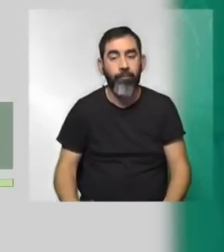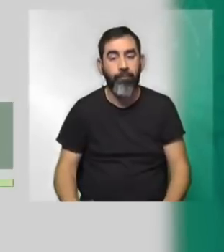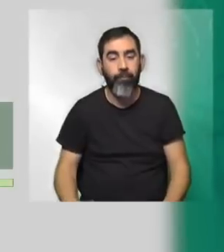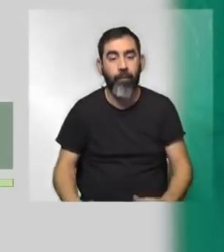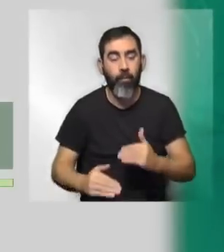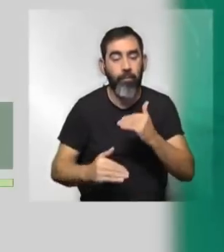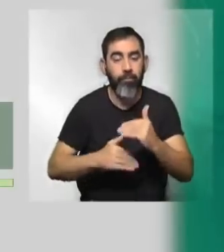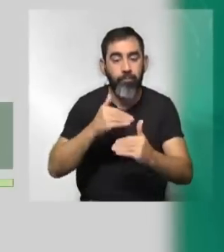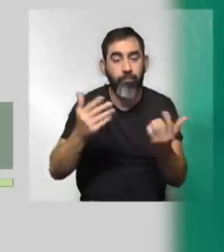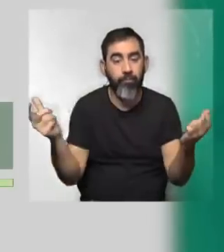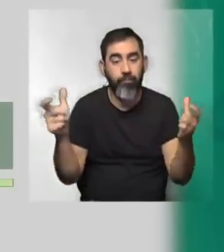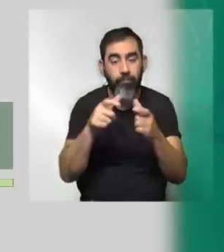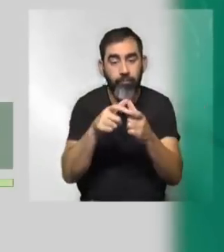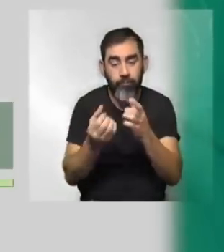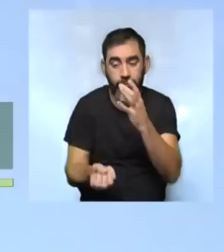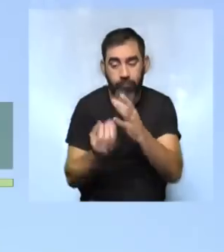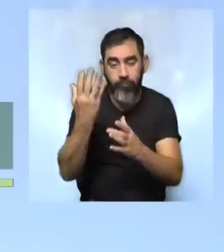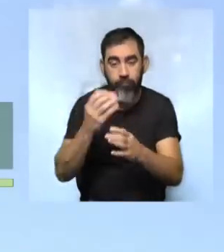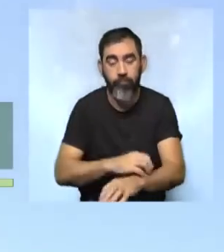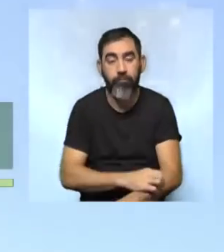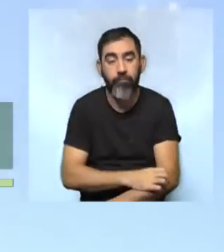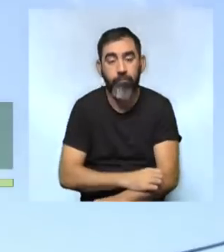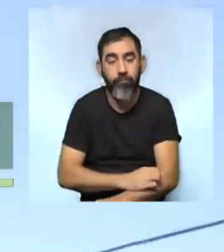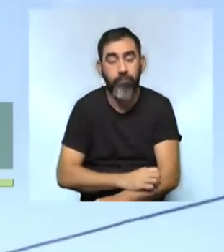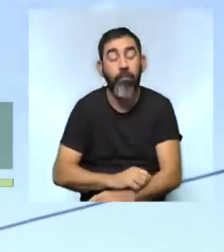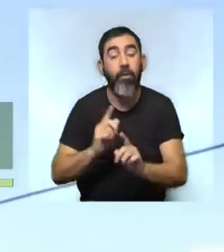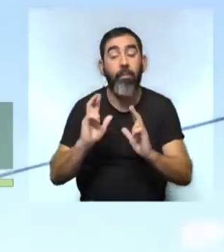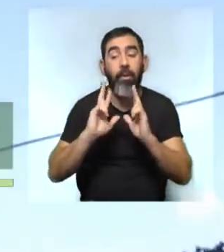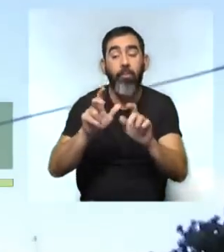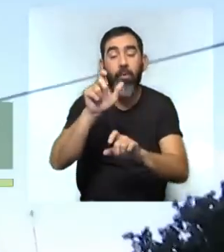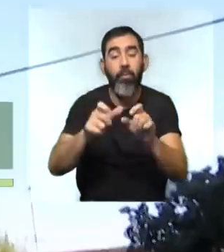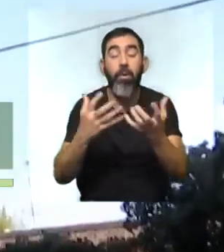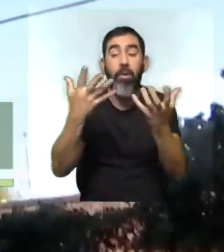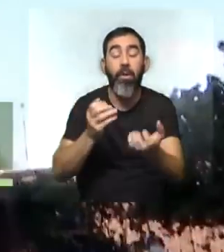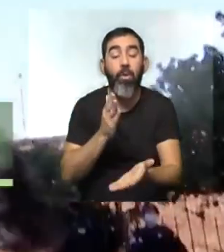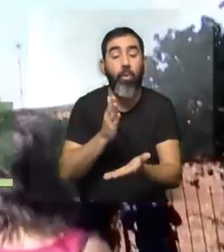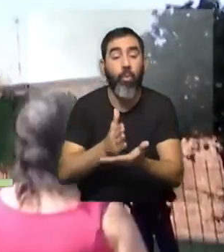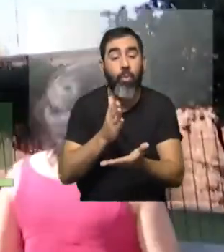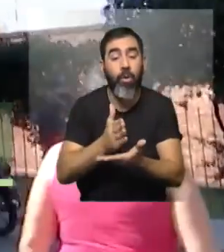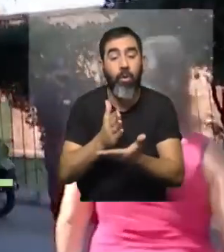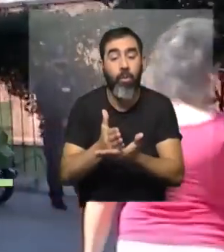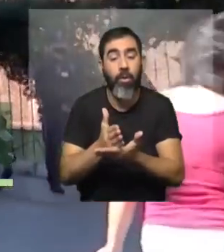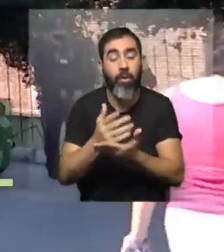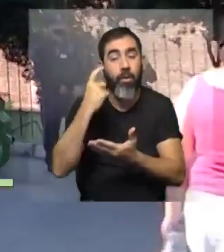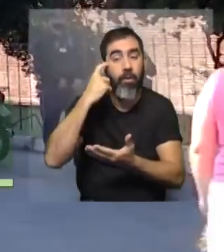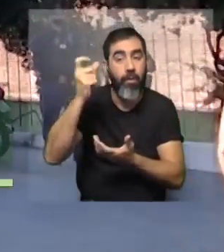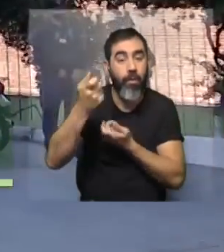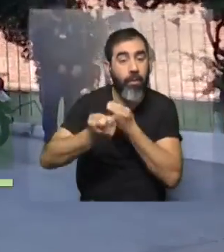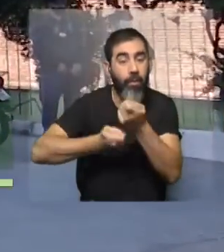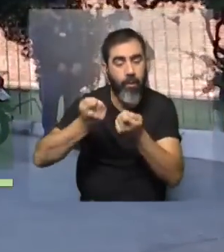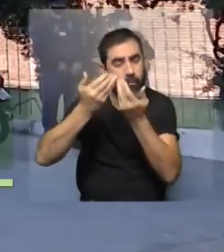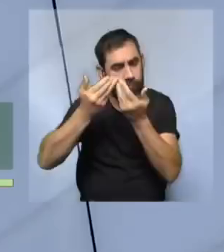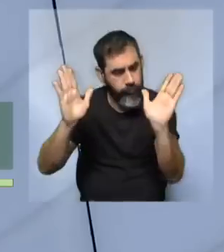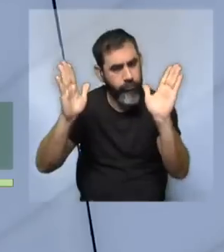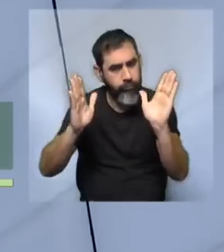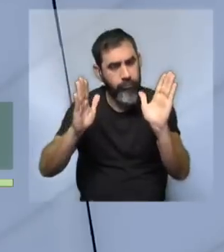formar una comisión exactamente y también decimos a la gente que quiera colaborar que quiera prestar ideas Estamos abiertos